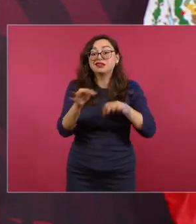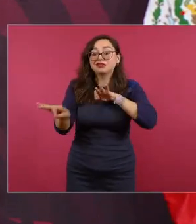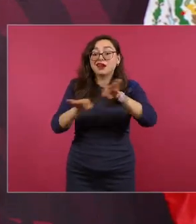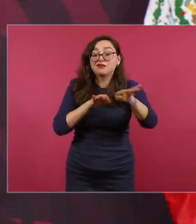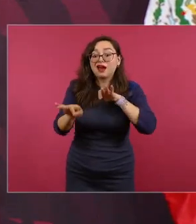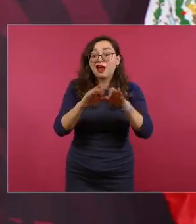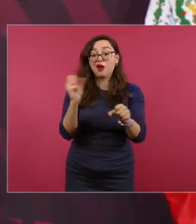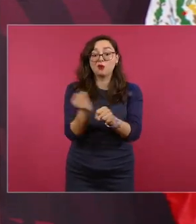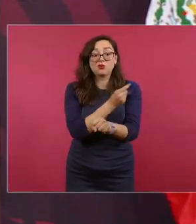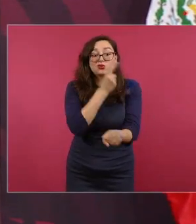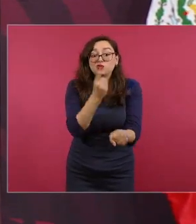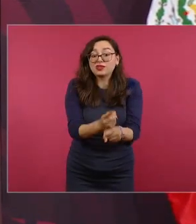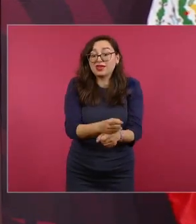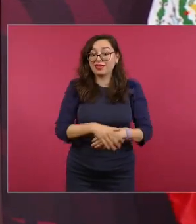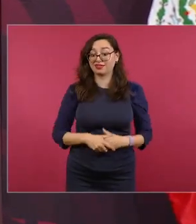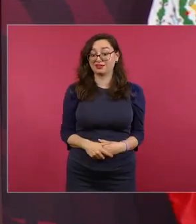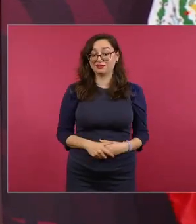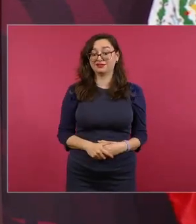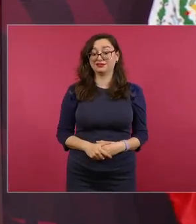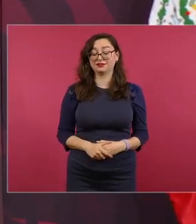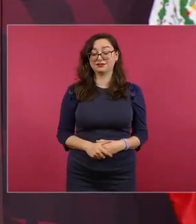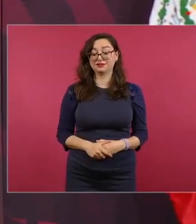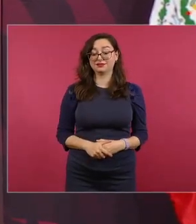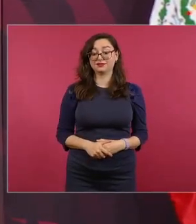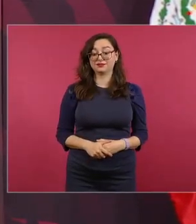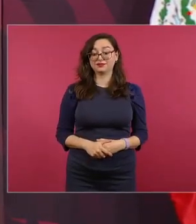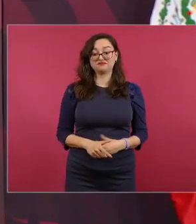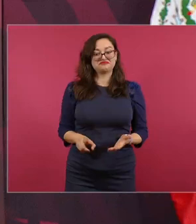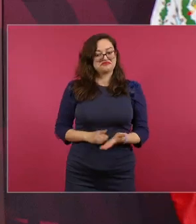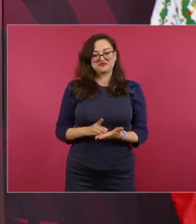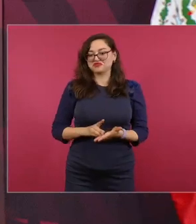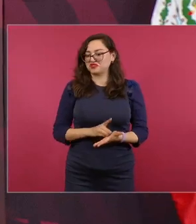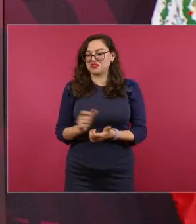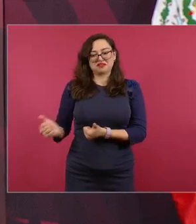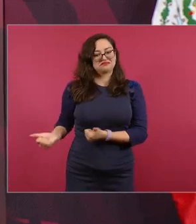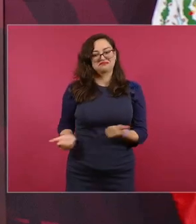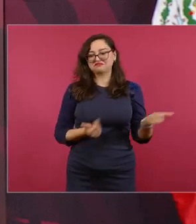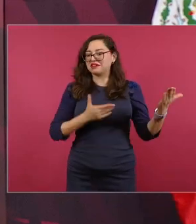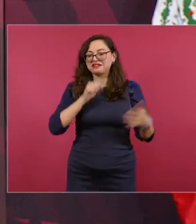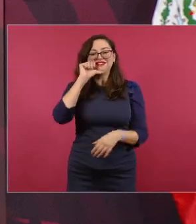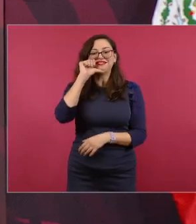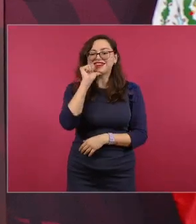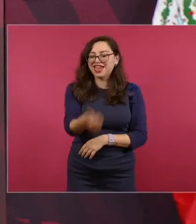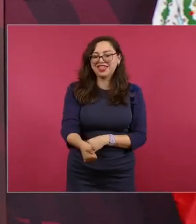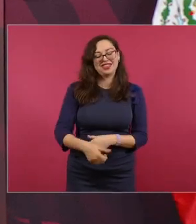oportunidades de trabajo, no llevan la droga.